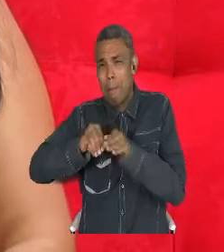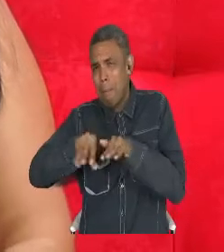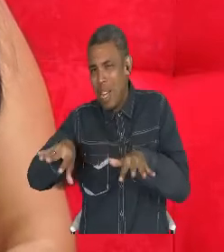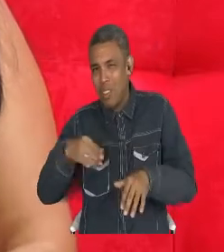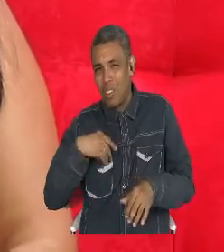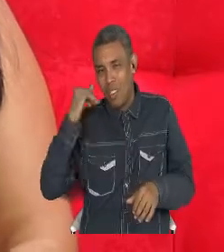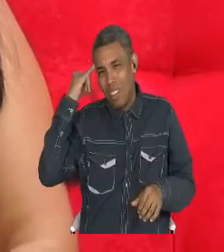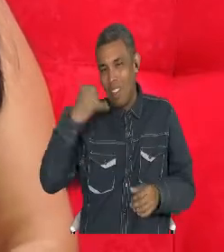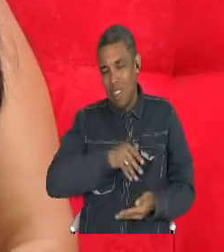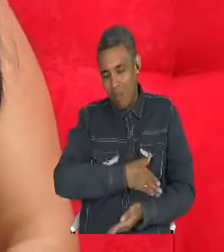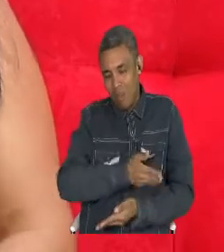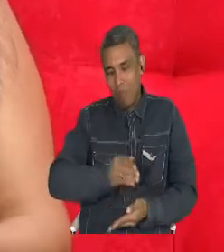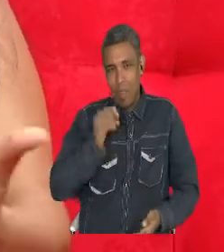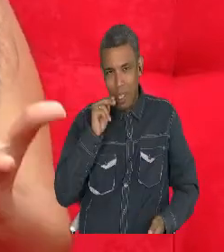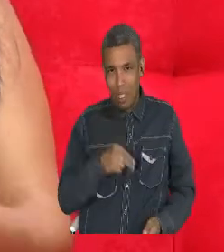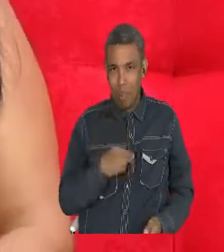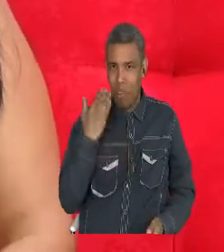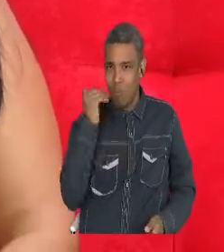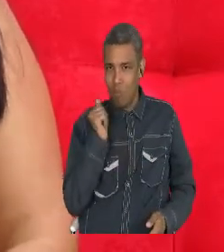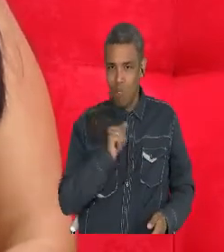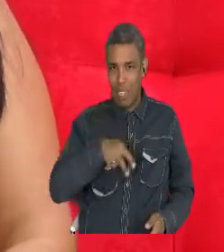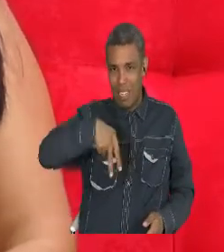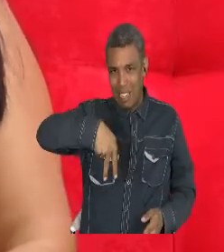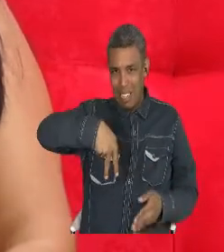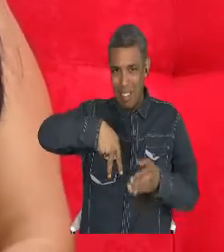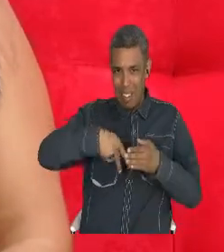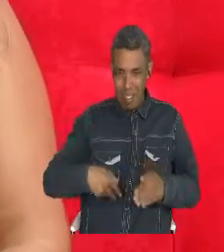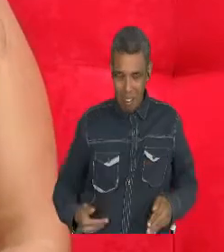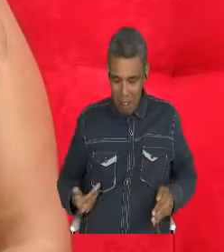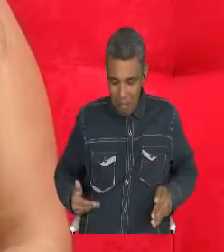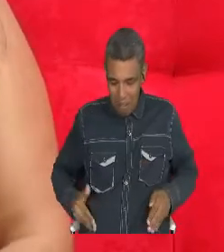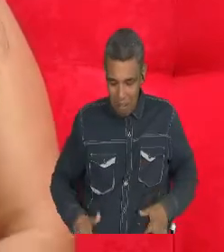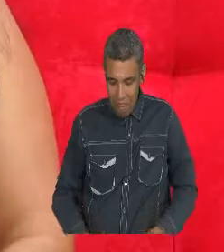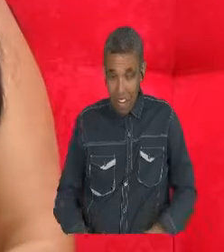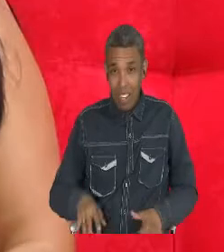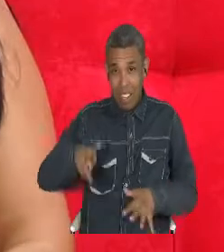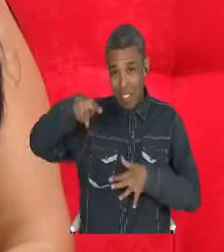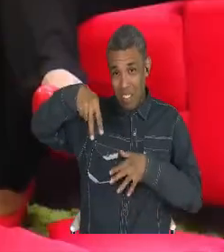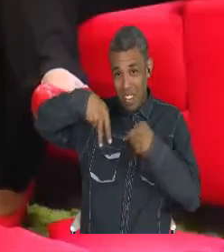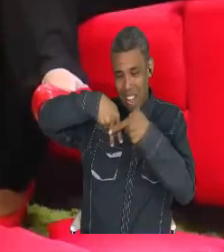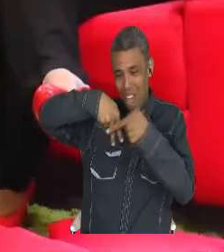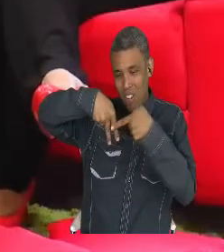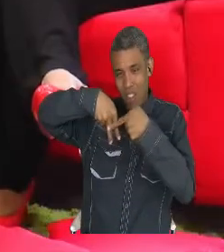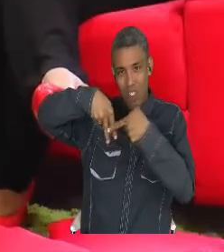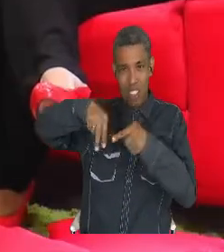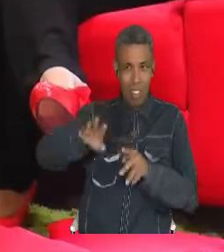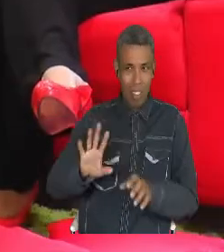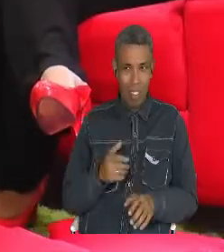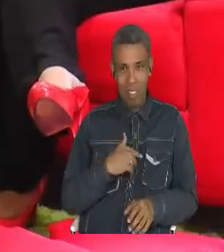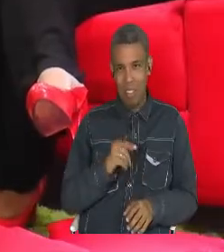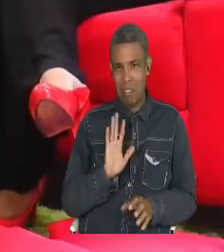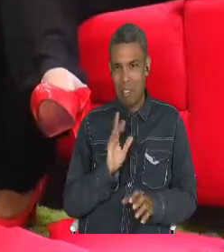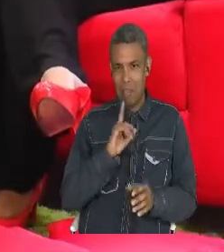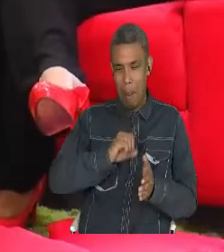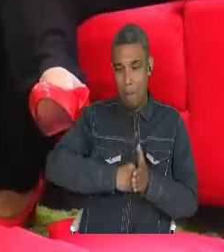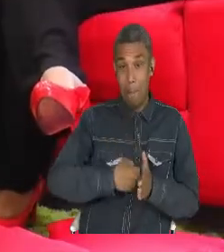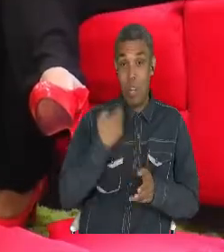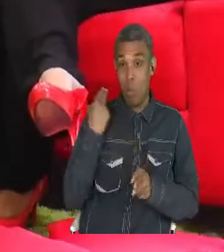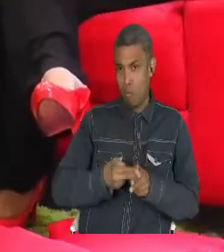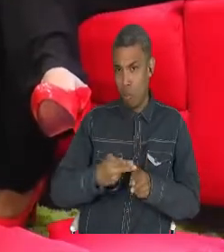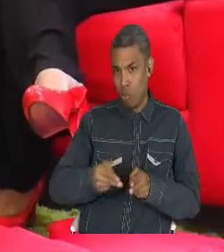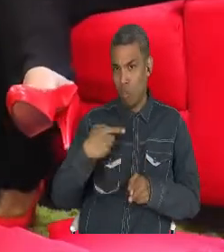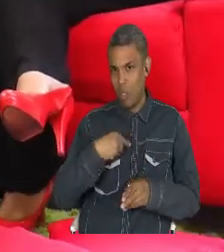Barranca Bermeja y pues es un material que no hay que dejar perder porque es muy bueno. Bueno, Sandra, contémosle a Barranca Bermeja,